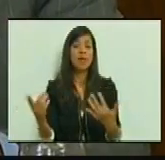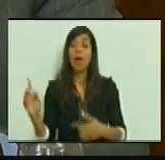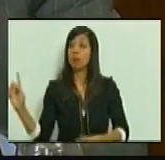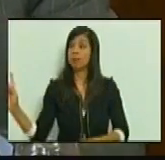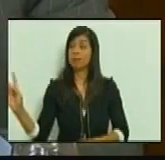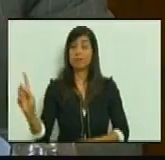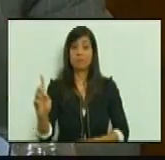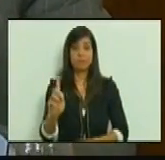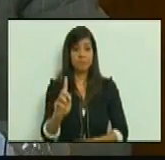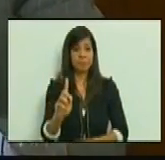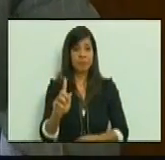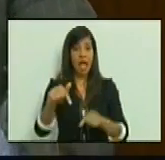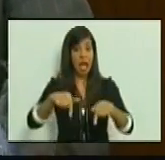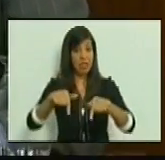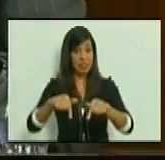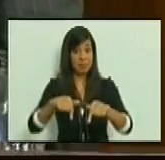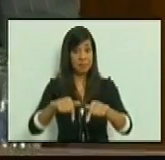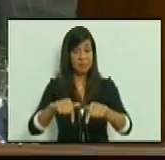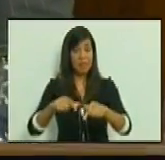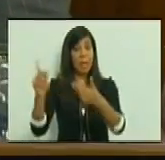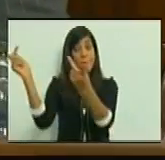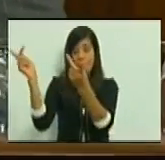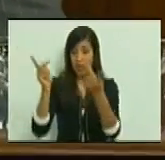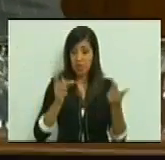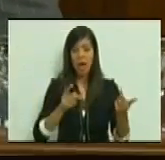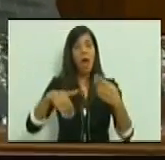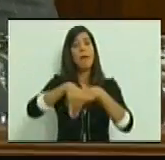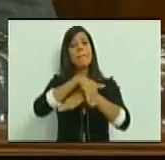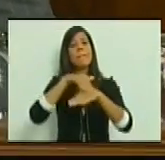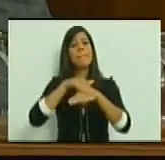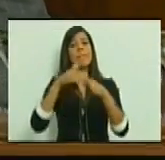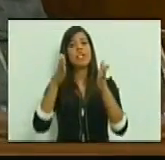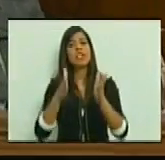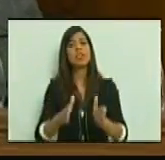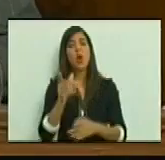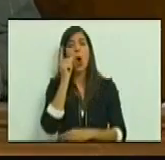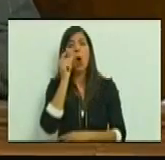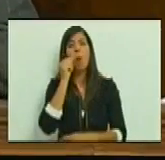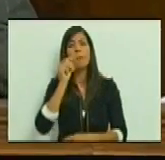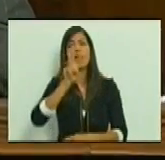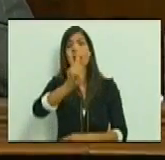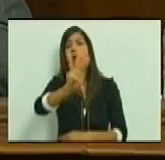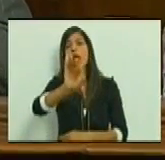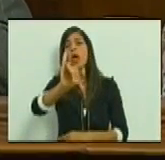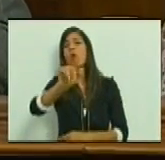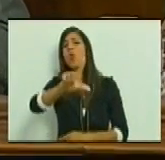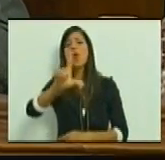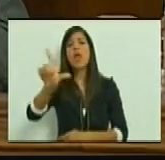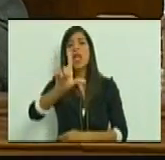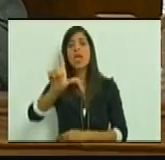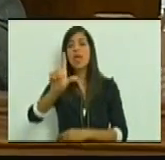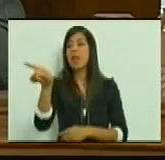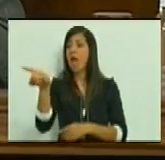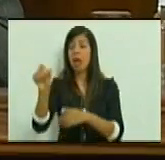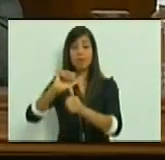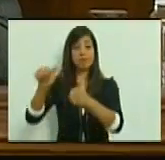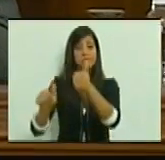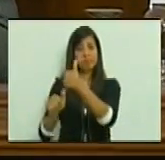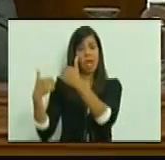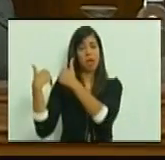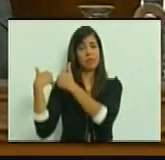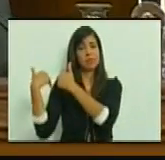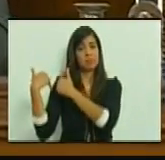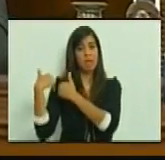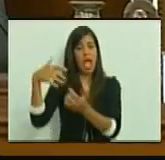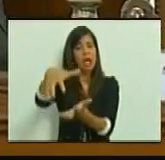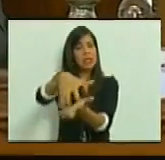hemiciclo, en la antesala, del ministro Wilmar Castro Sotelo, vicepresidente para el área económica y ministro de Agricultura